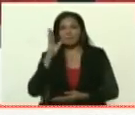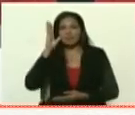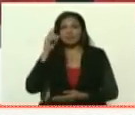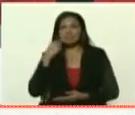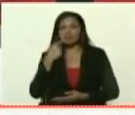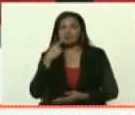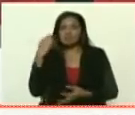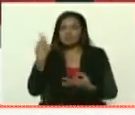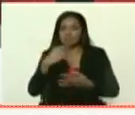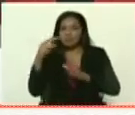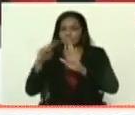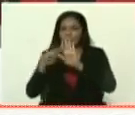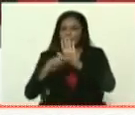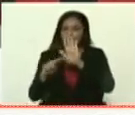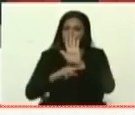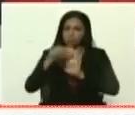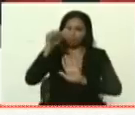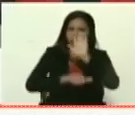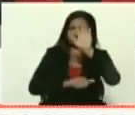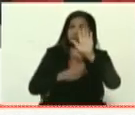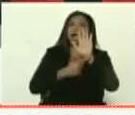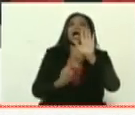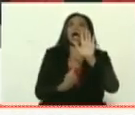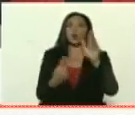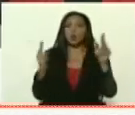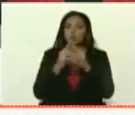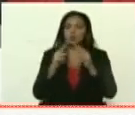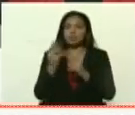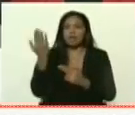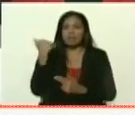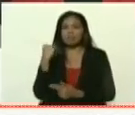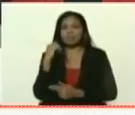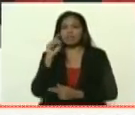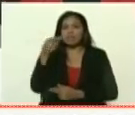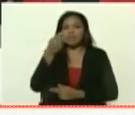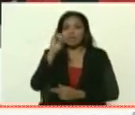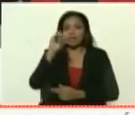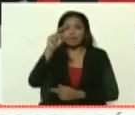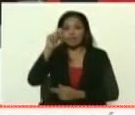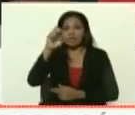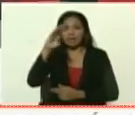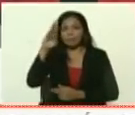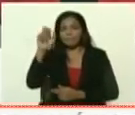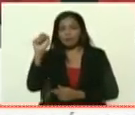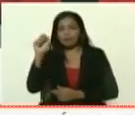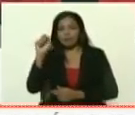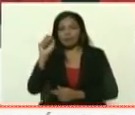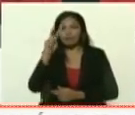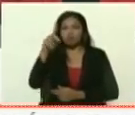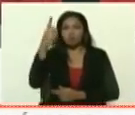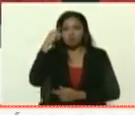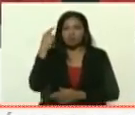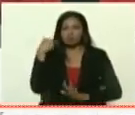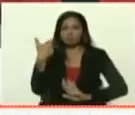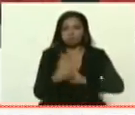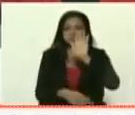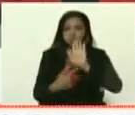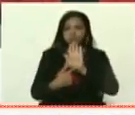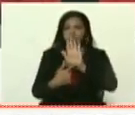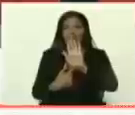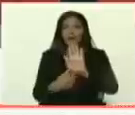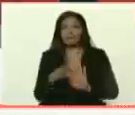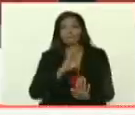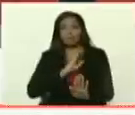verdades. Esa carta se va a dar a conocer en Ginebra dentro de 48 horas más o menos. Una carta